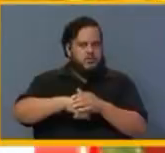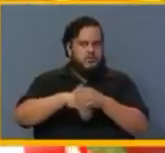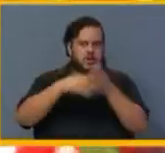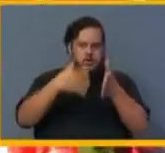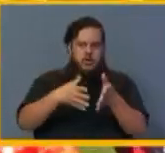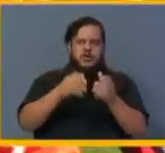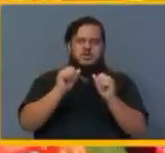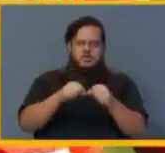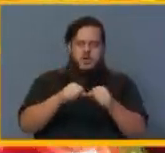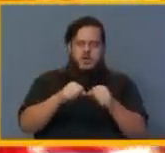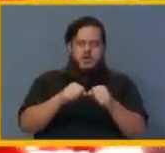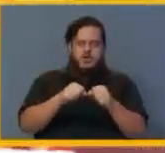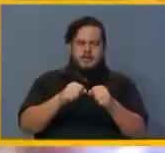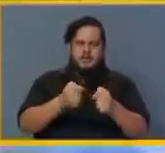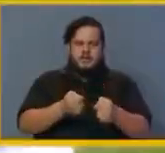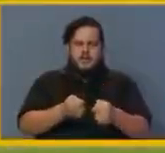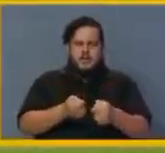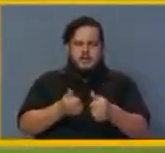técnicos.